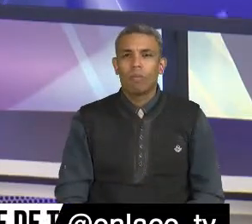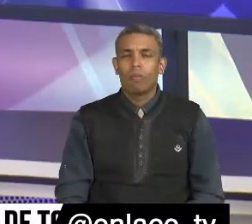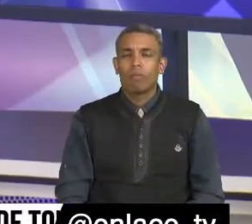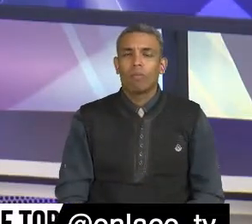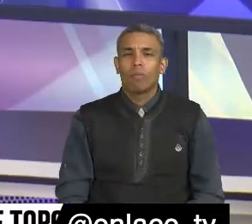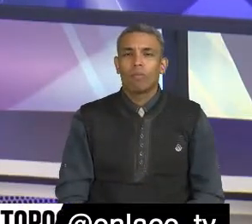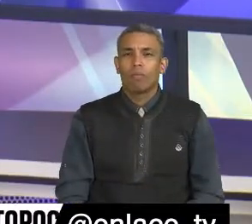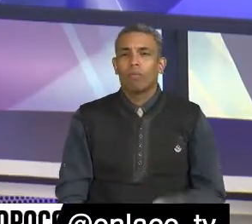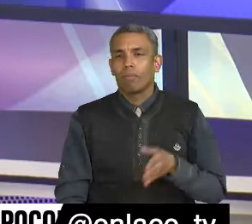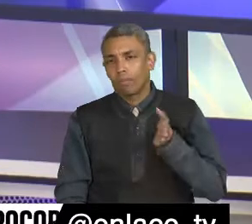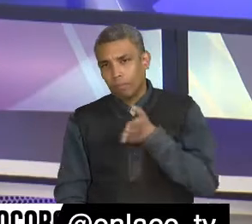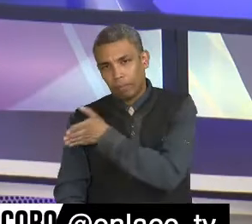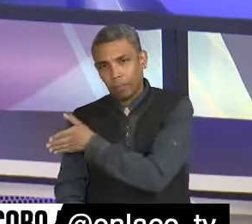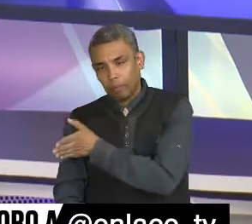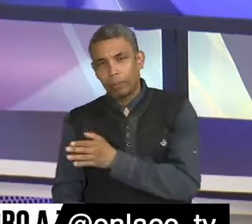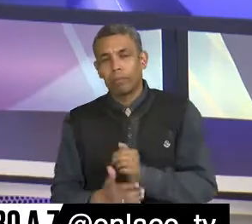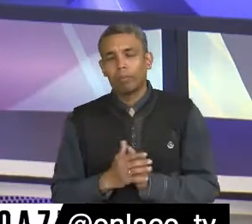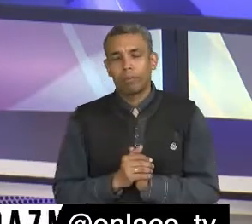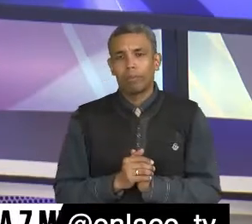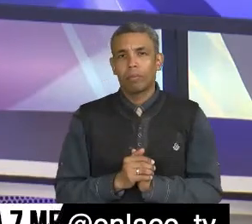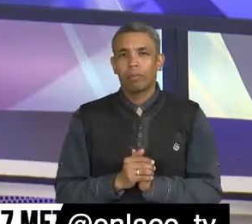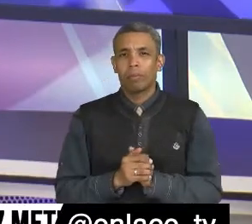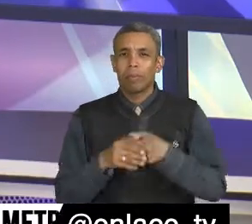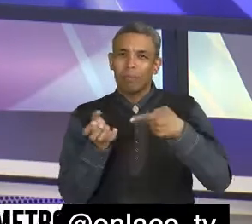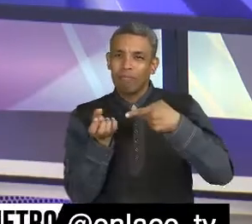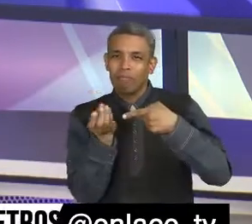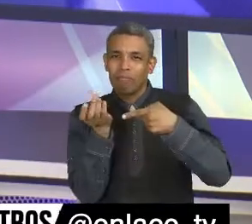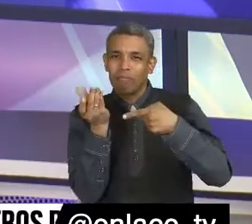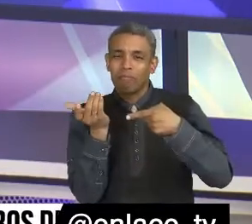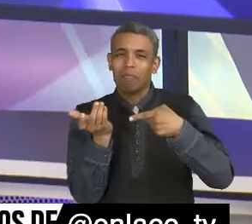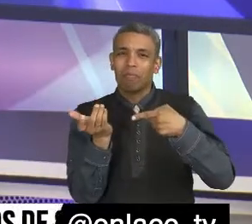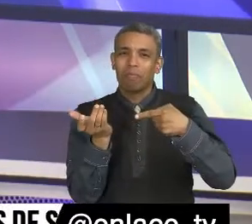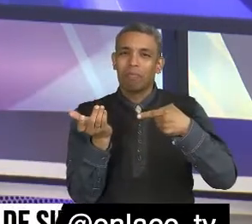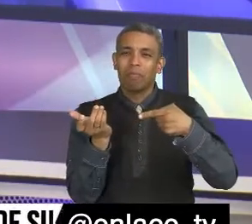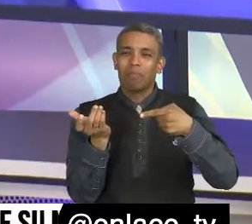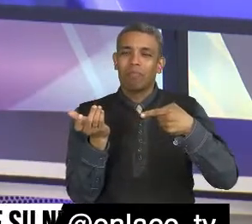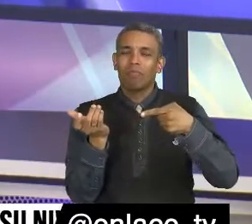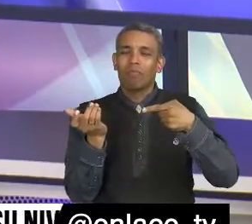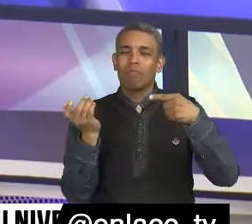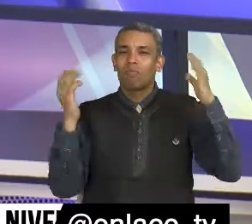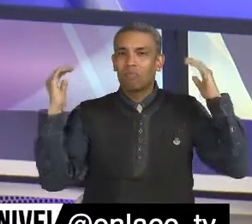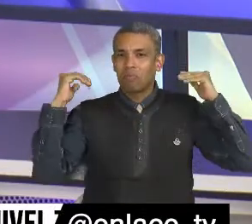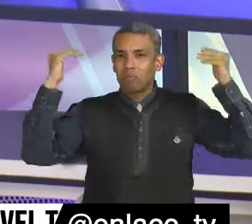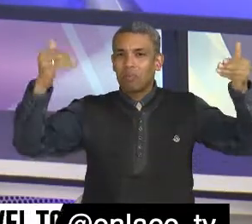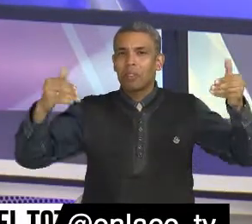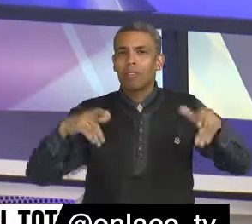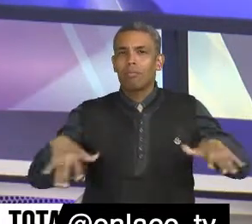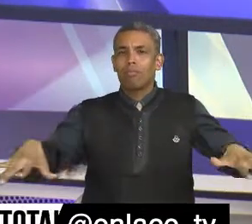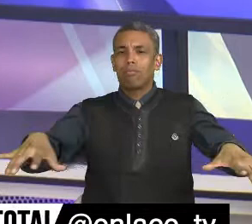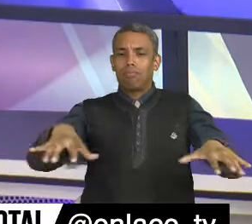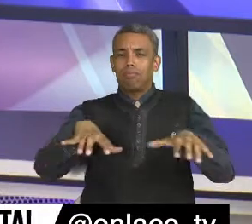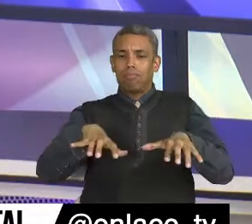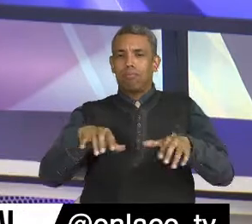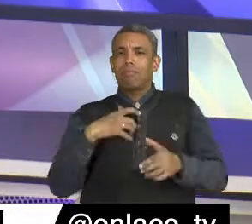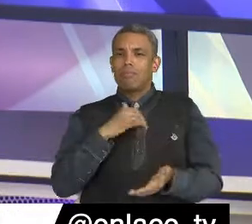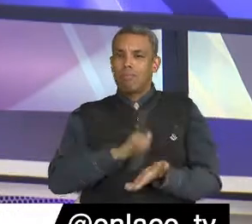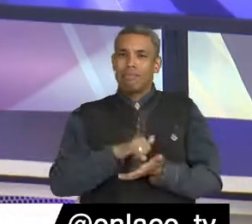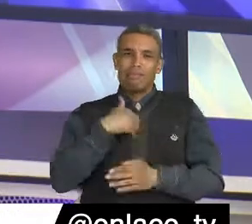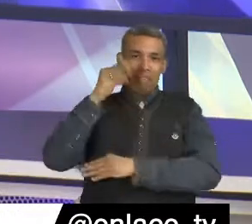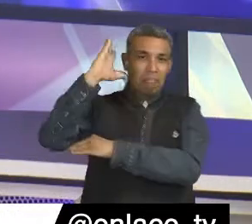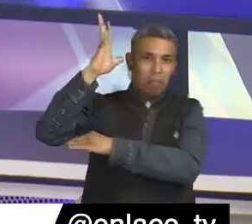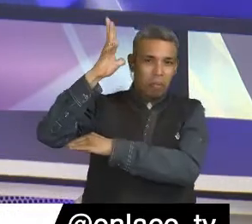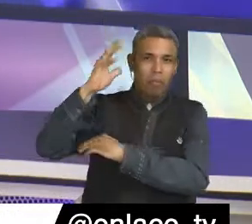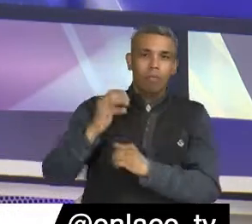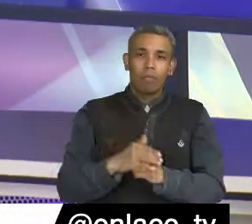En otras informaciones, en el auditorio de la Escuela Normal Superior Cristo Rey se cumplió anoche conversatorio sobre experiencias en el ejercicio